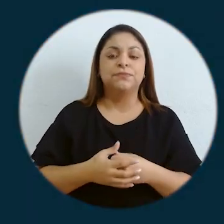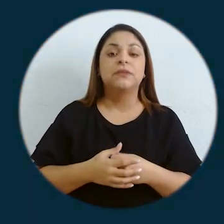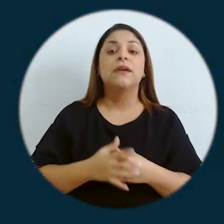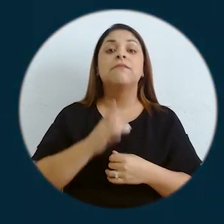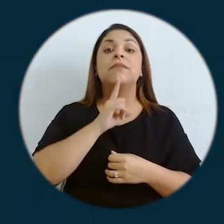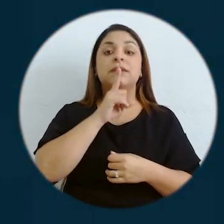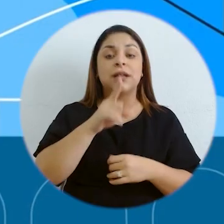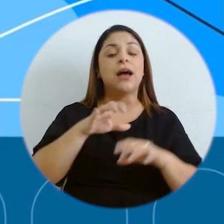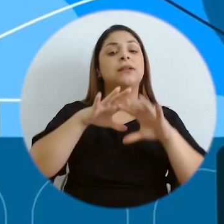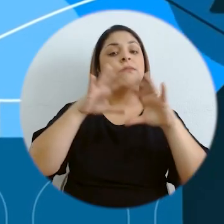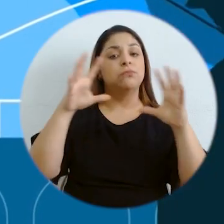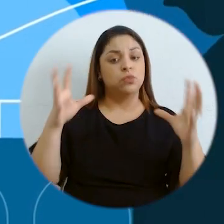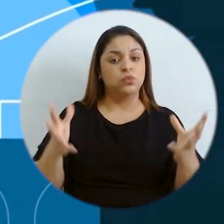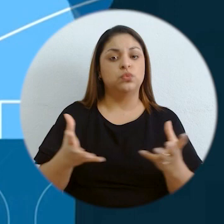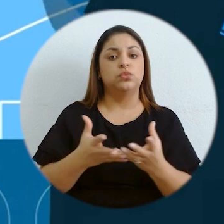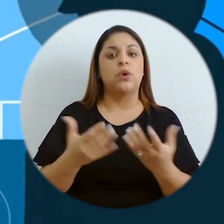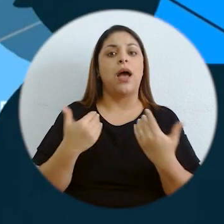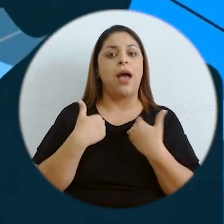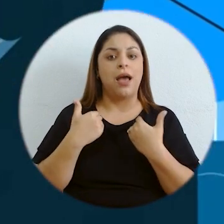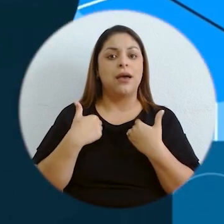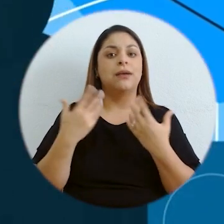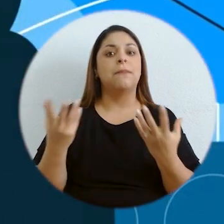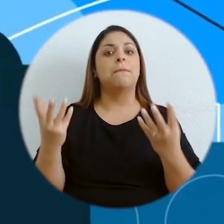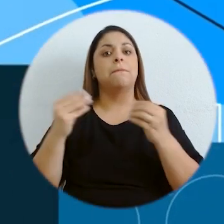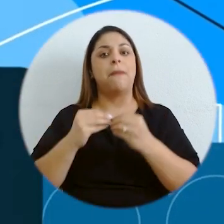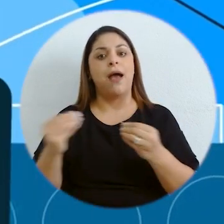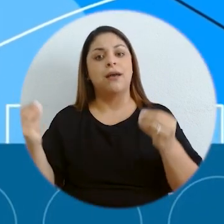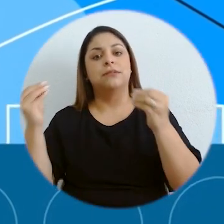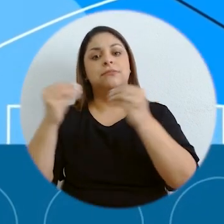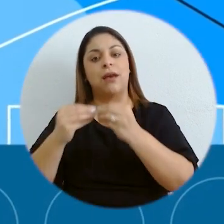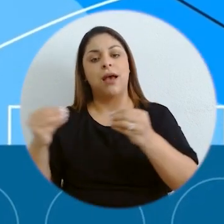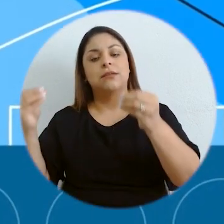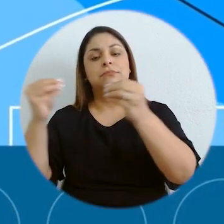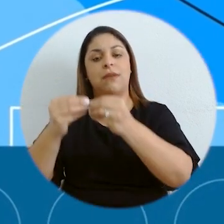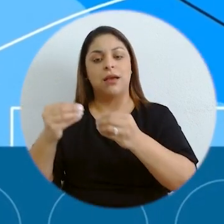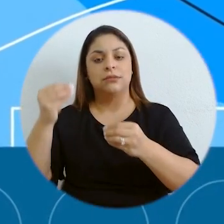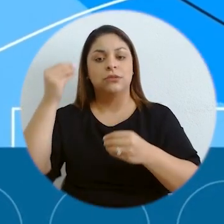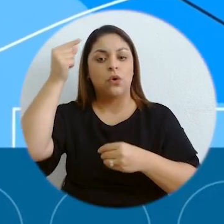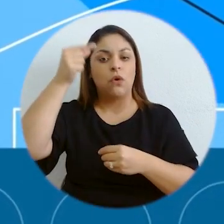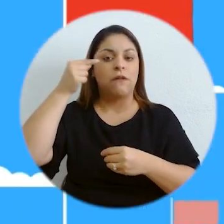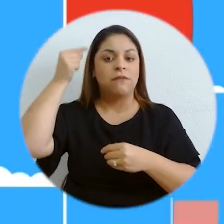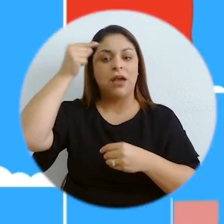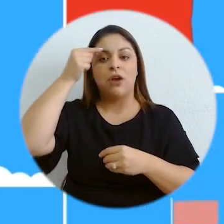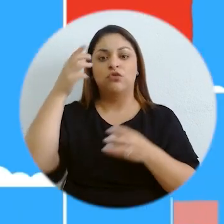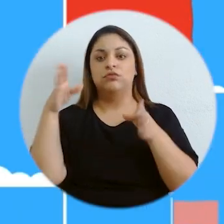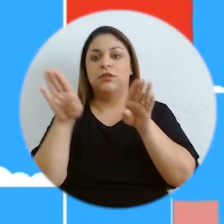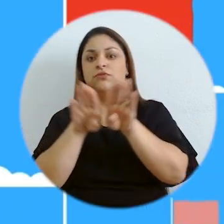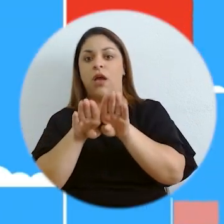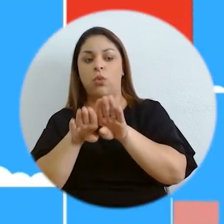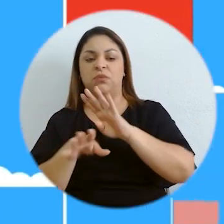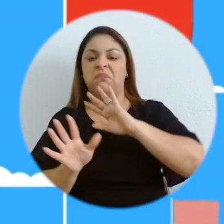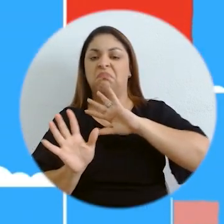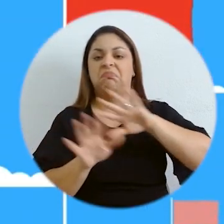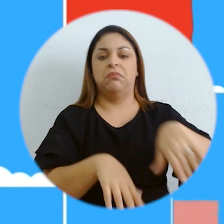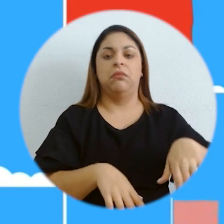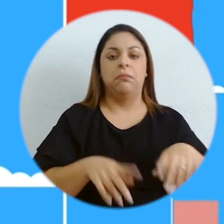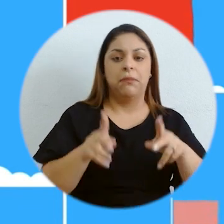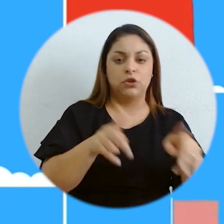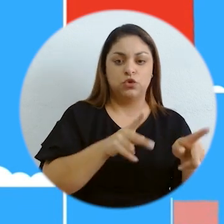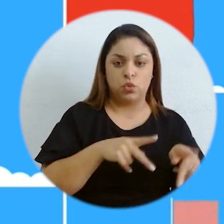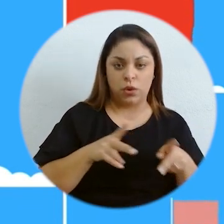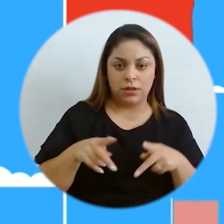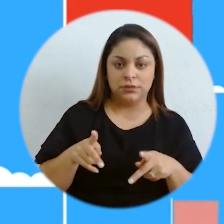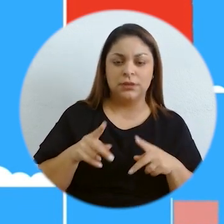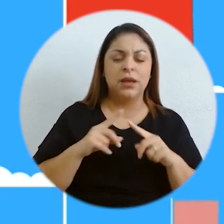mundo. Es verdad que también cada vez hay más gobiernos que olvidan a la ciudadanía, por desgracia, pero te podría